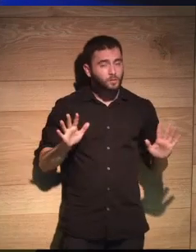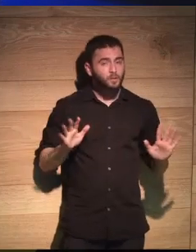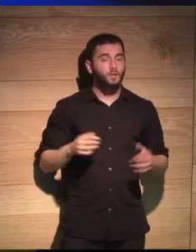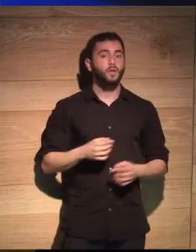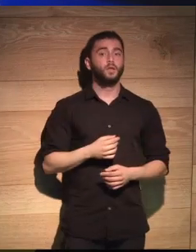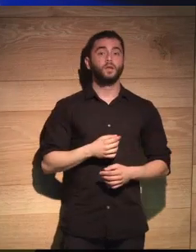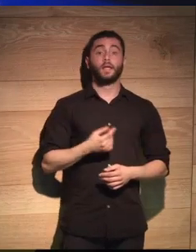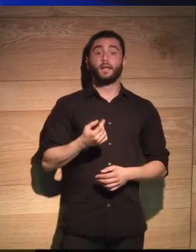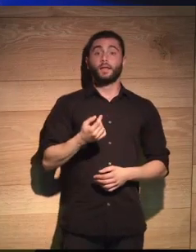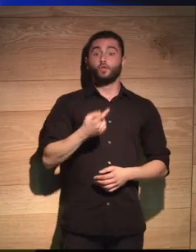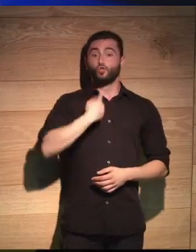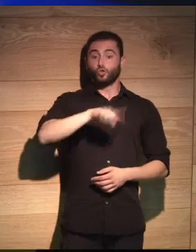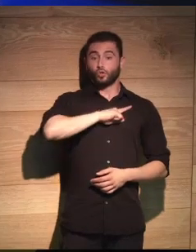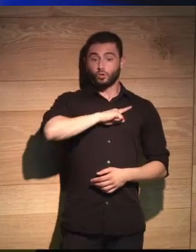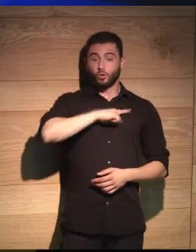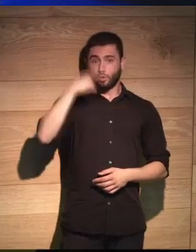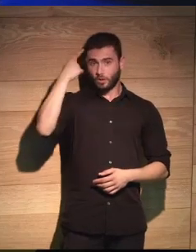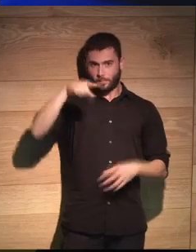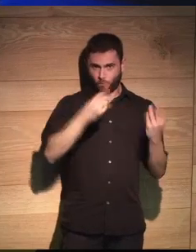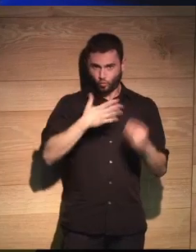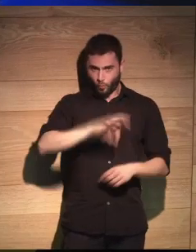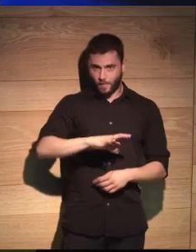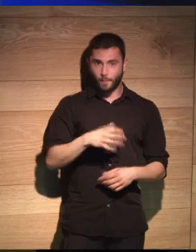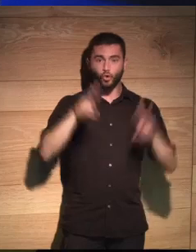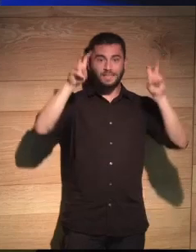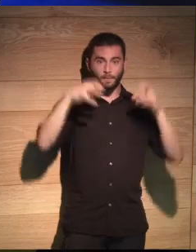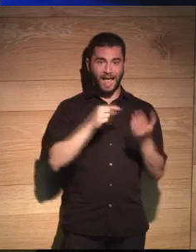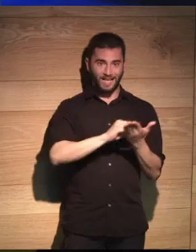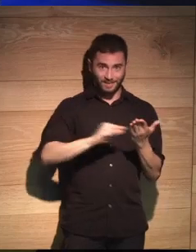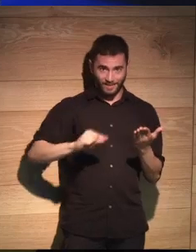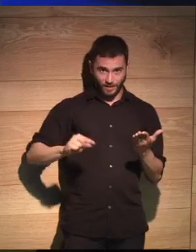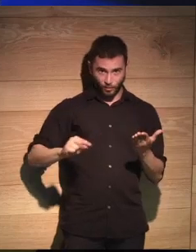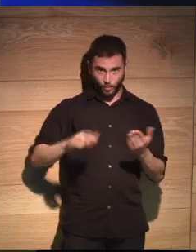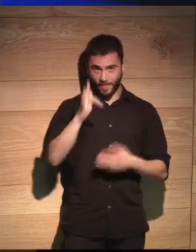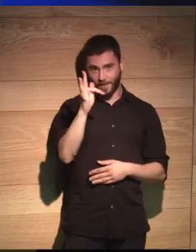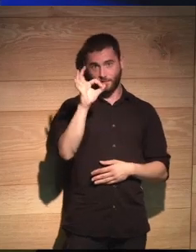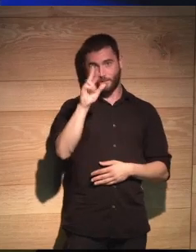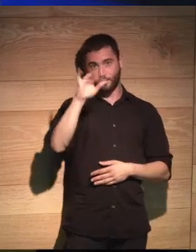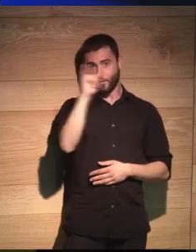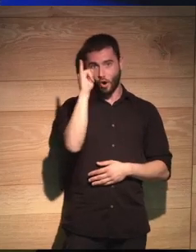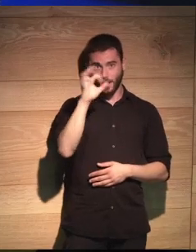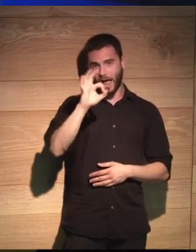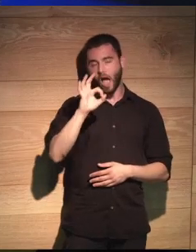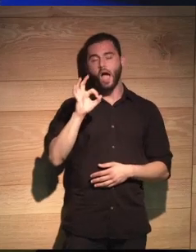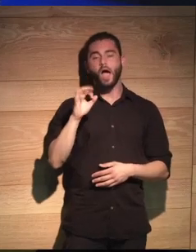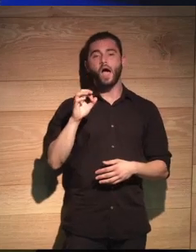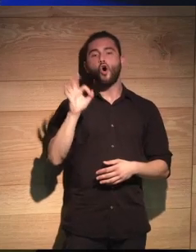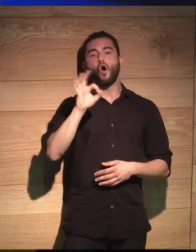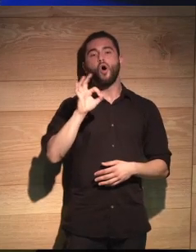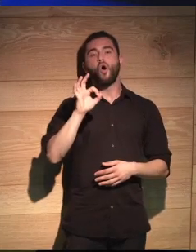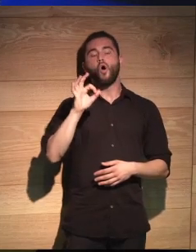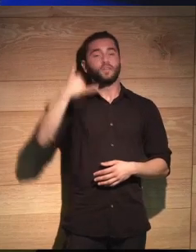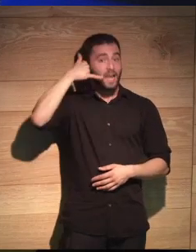es tanto lo que podemos saber sobre la escritura tanto de La Forja como de Telefónica,